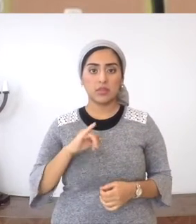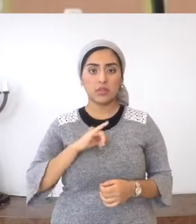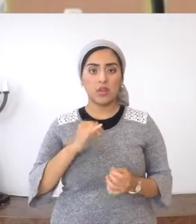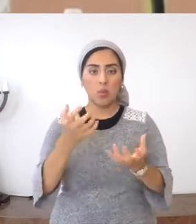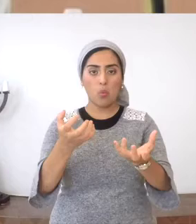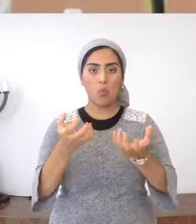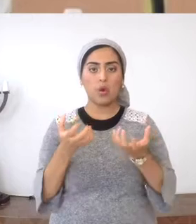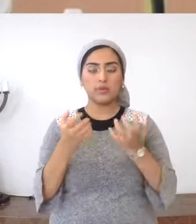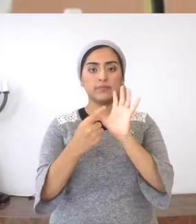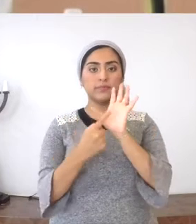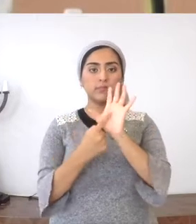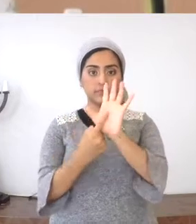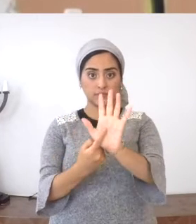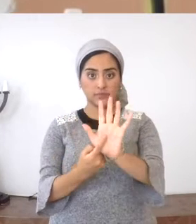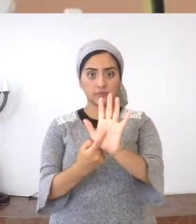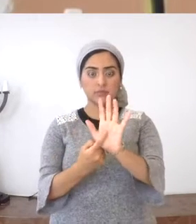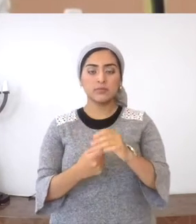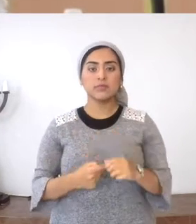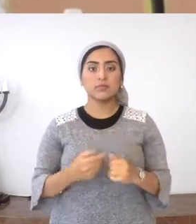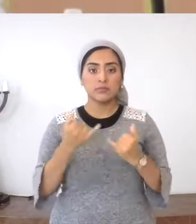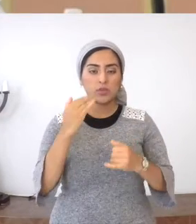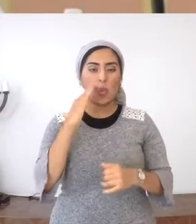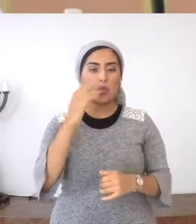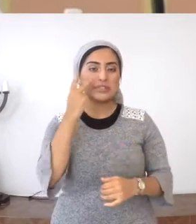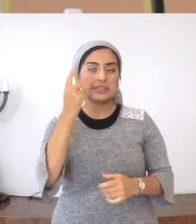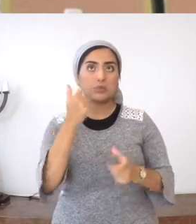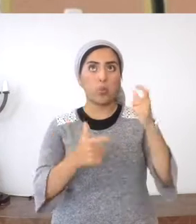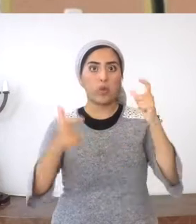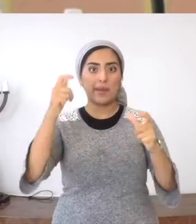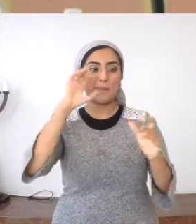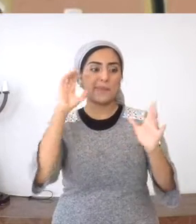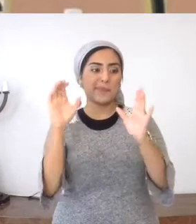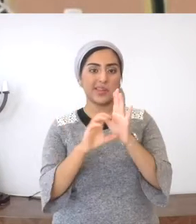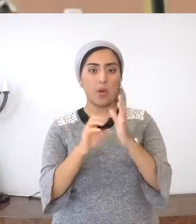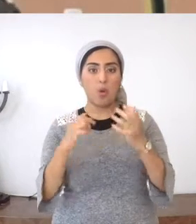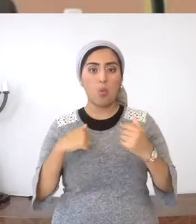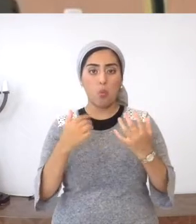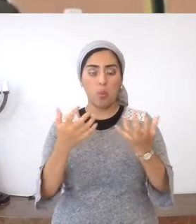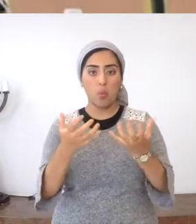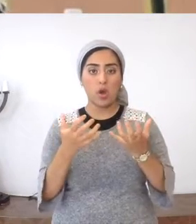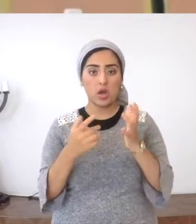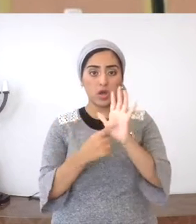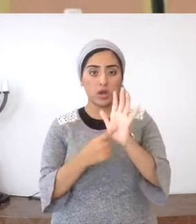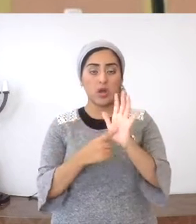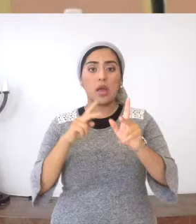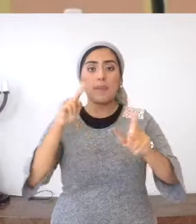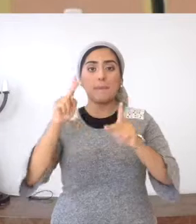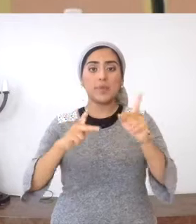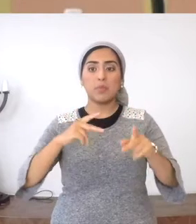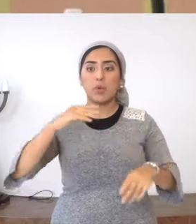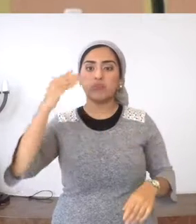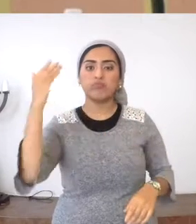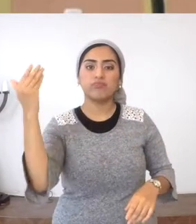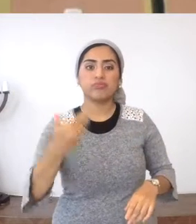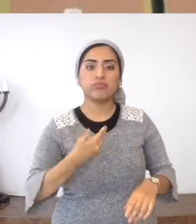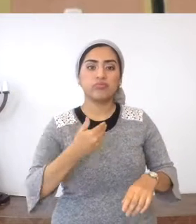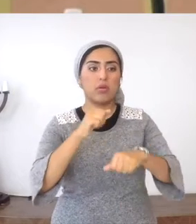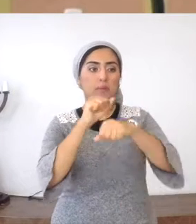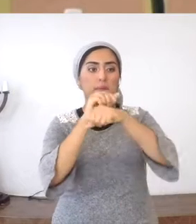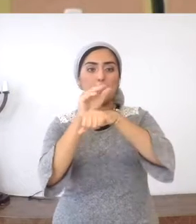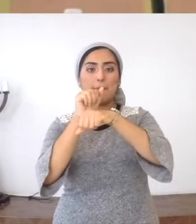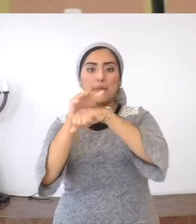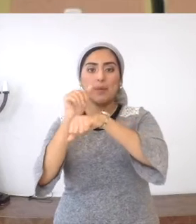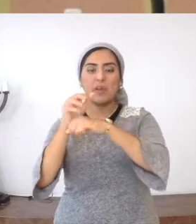Inclusive quiero mostrarles Las invitaciones Ahorita lo vamos a ver En diapositiva Las invitaciones Que estuvieron